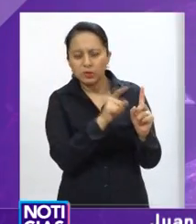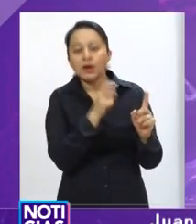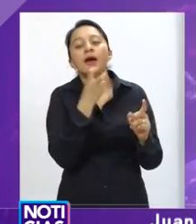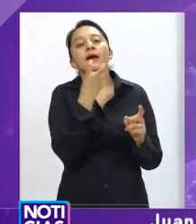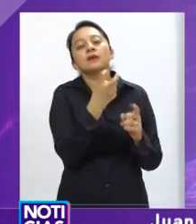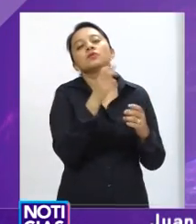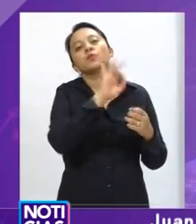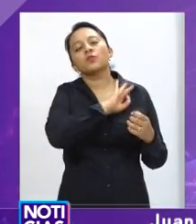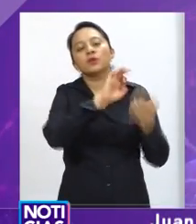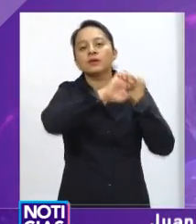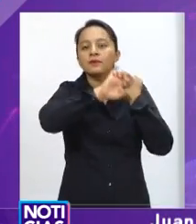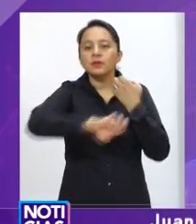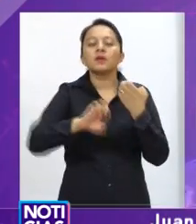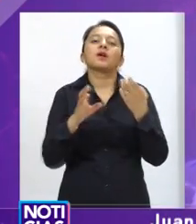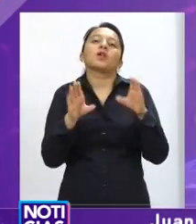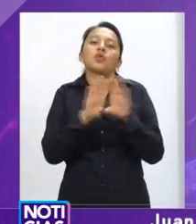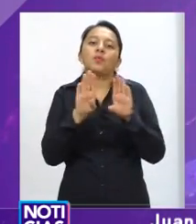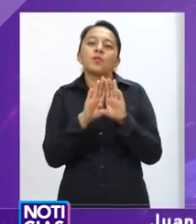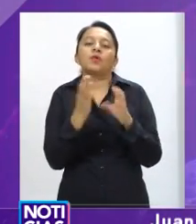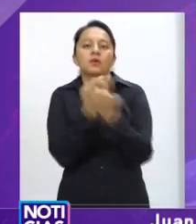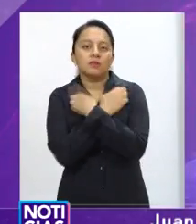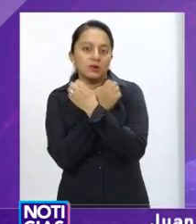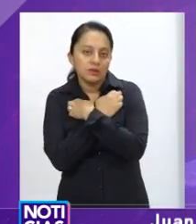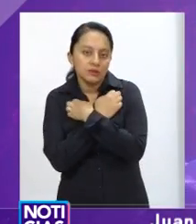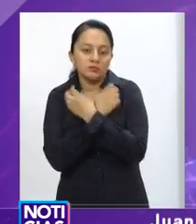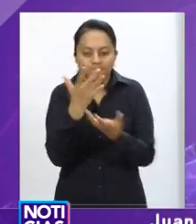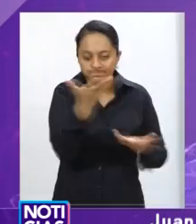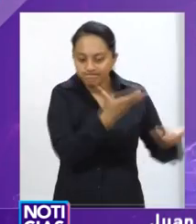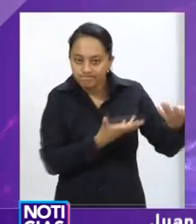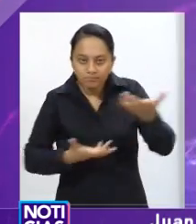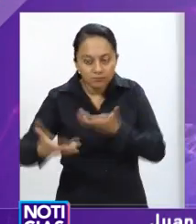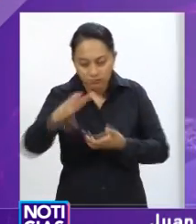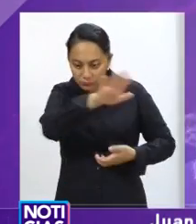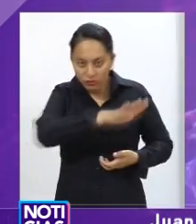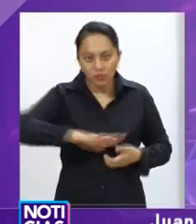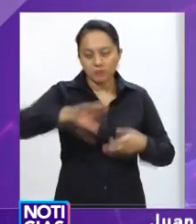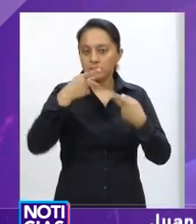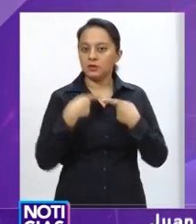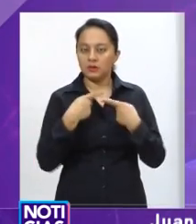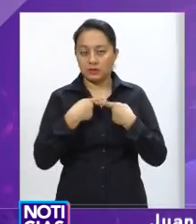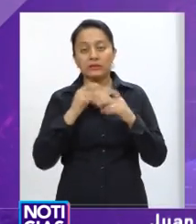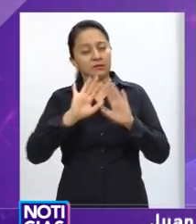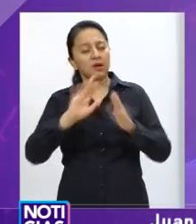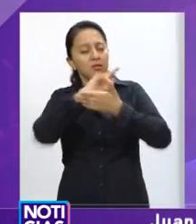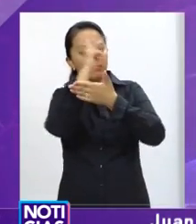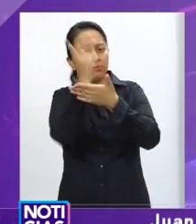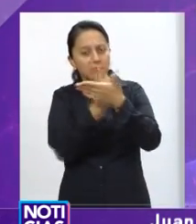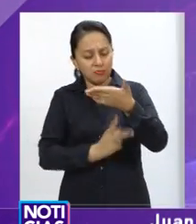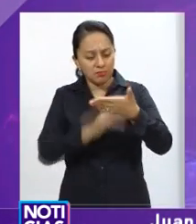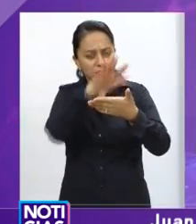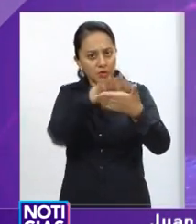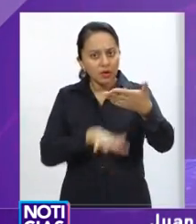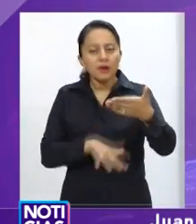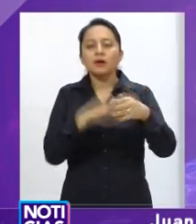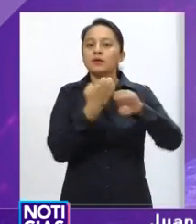también un programa estatal de derechos humanos uno de los capítulos precisamente